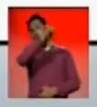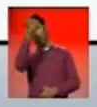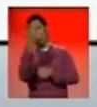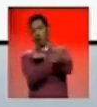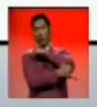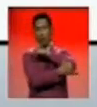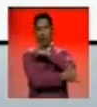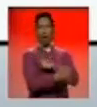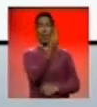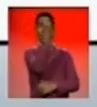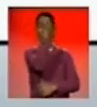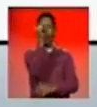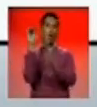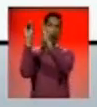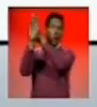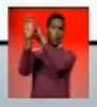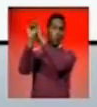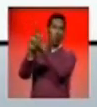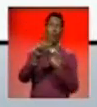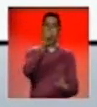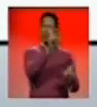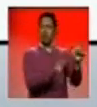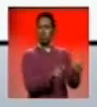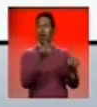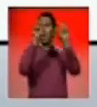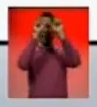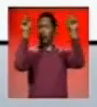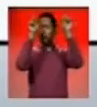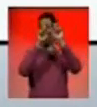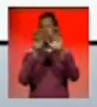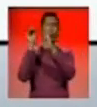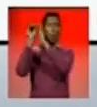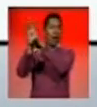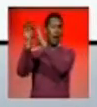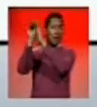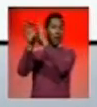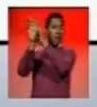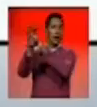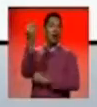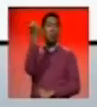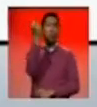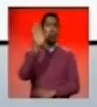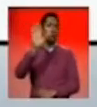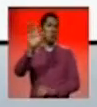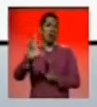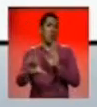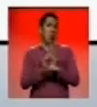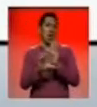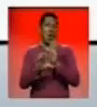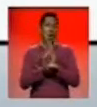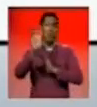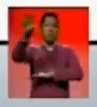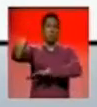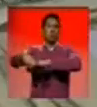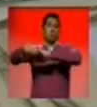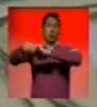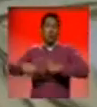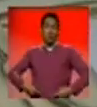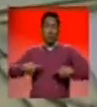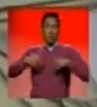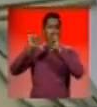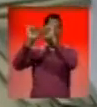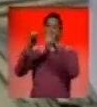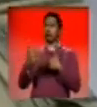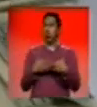muchos ciudadanos y empresas de todo el mundo se domicilian en dicho territorio con fines legales, aun cuando no vivan allí. Para